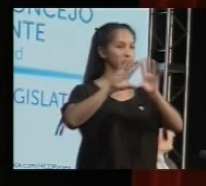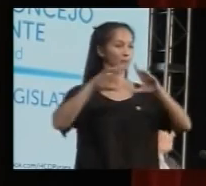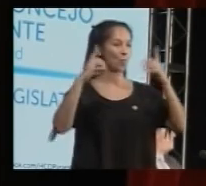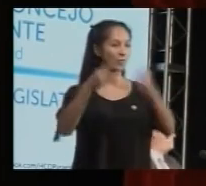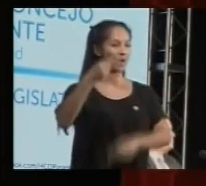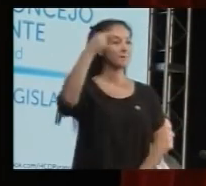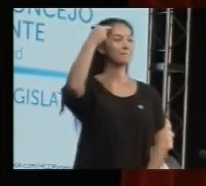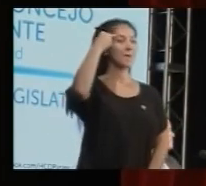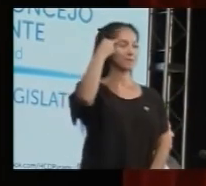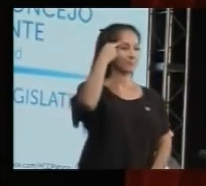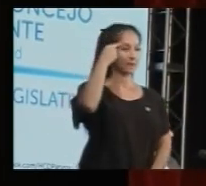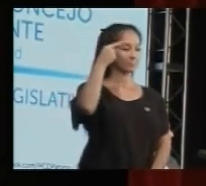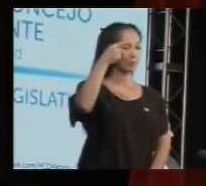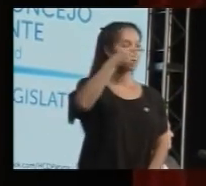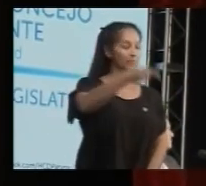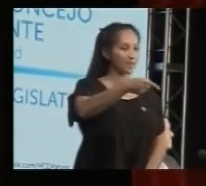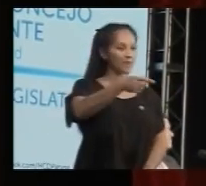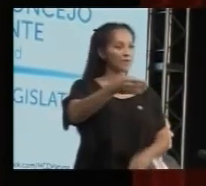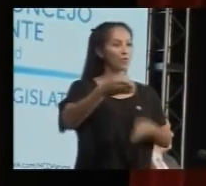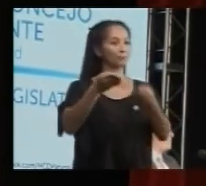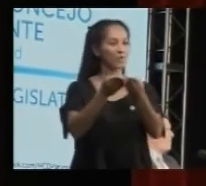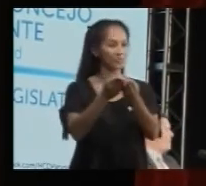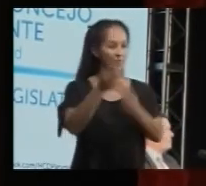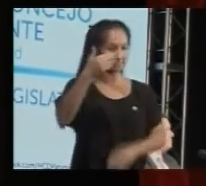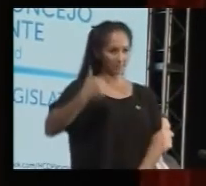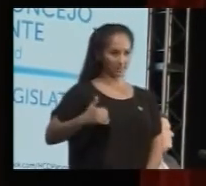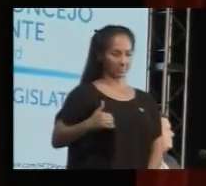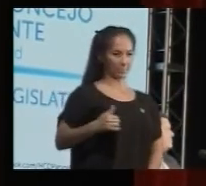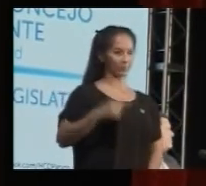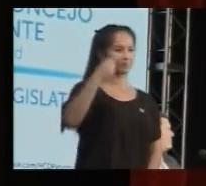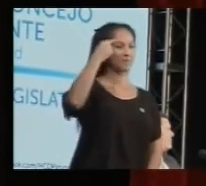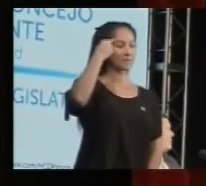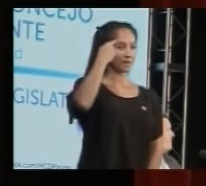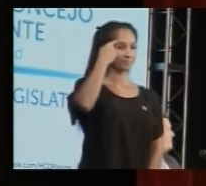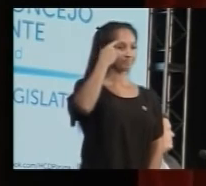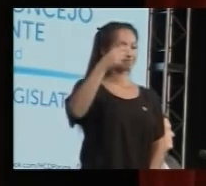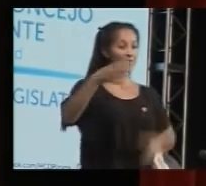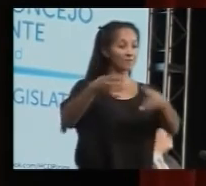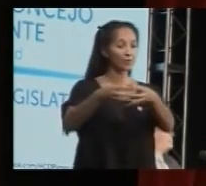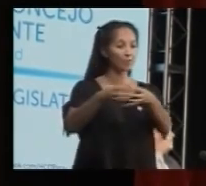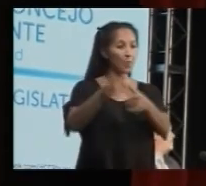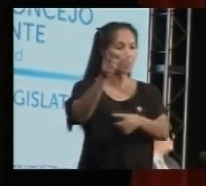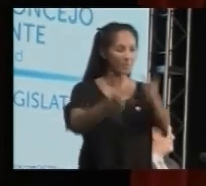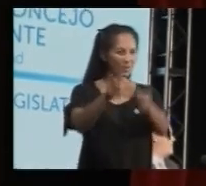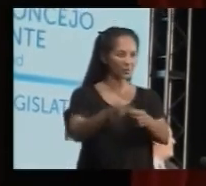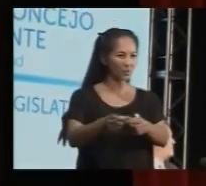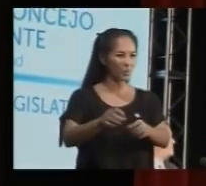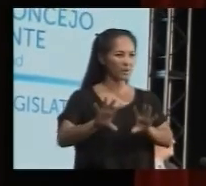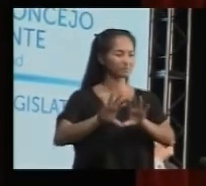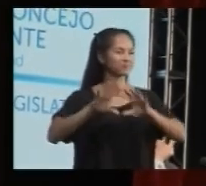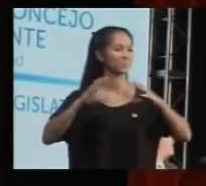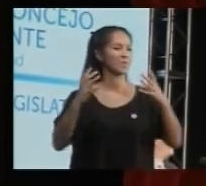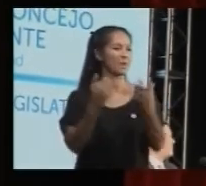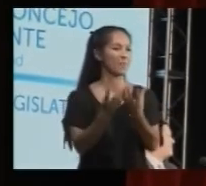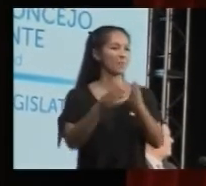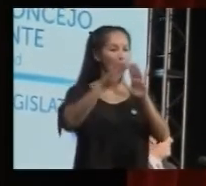reflexionar sobre aquella gesta de los estudiantes argentinos. Ese grupo de jóvenes revolucionó las viejas